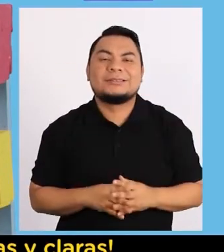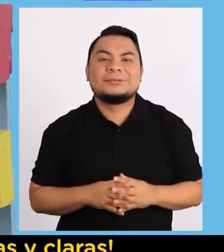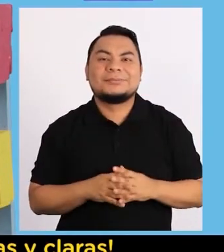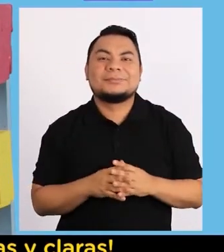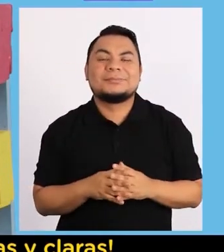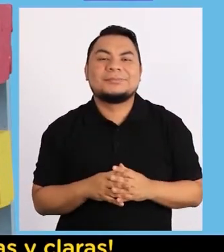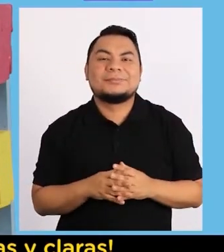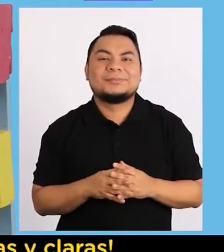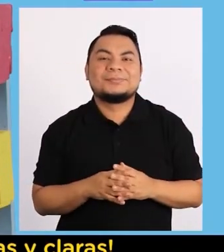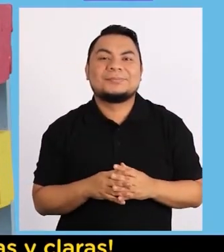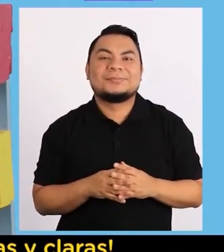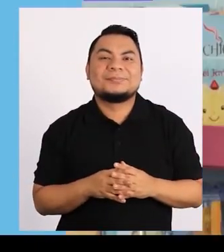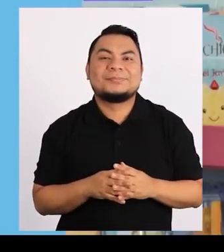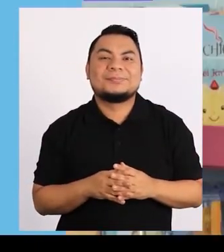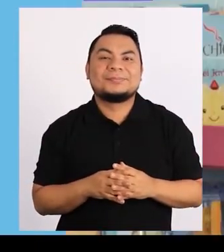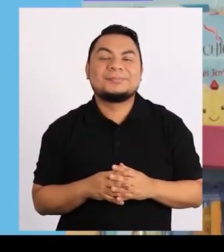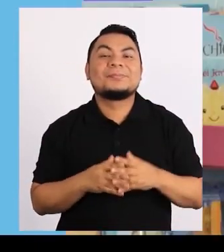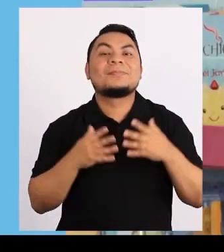claras.